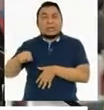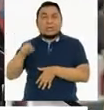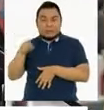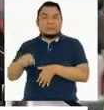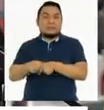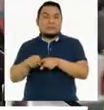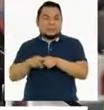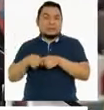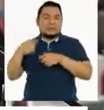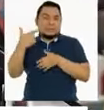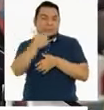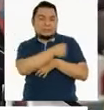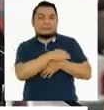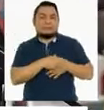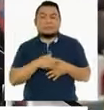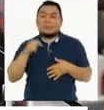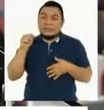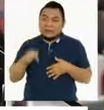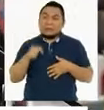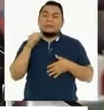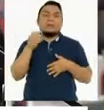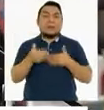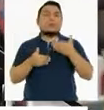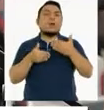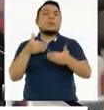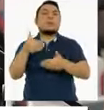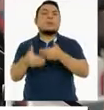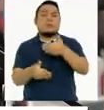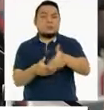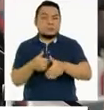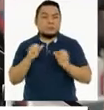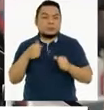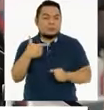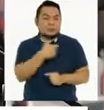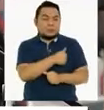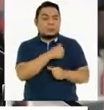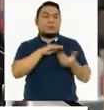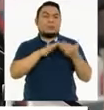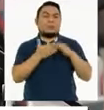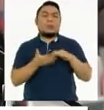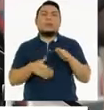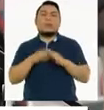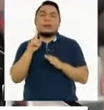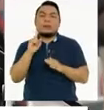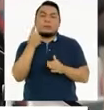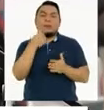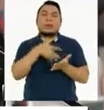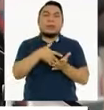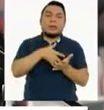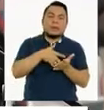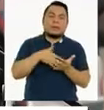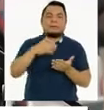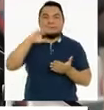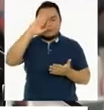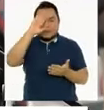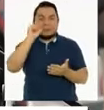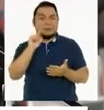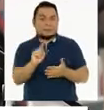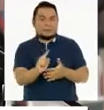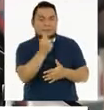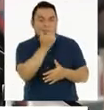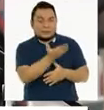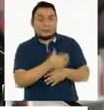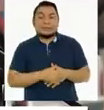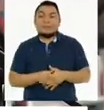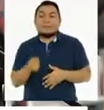que tienen. Y así sucesivamente iremos vacunando a las poblaciones más vulnerables. La